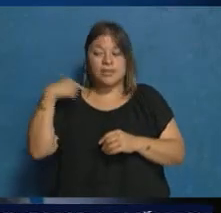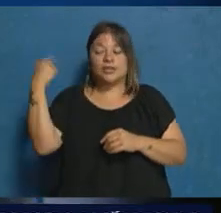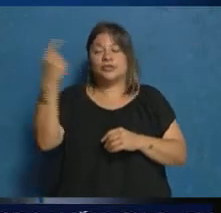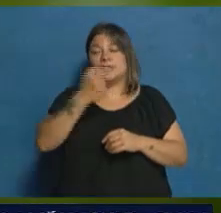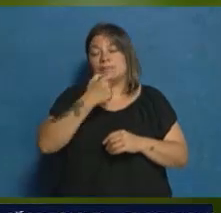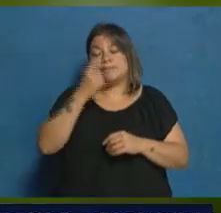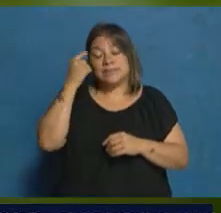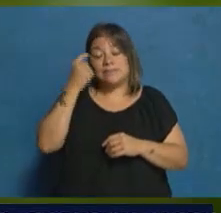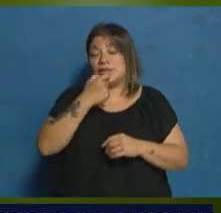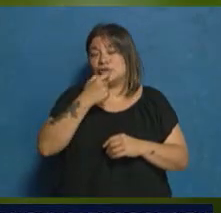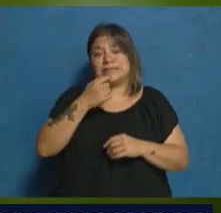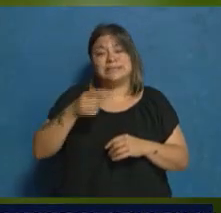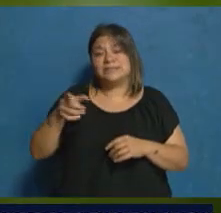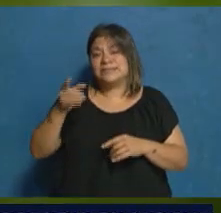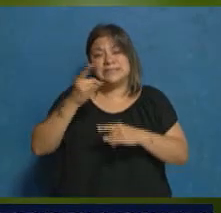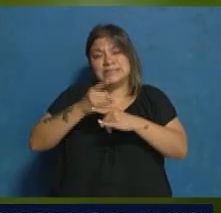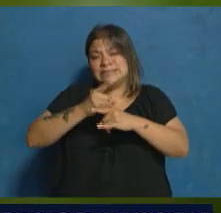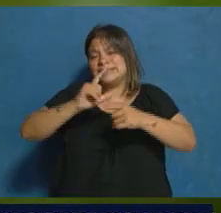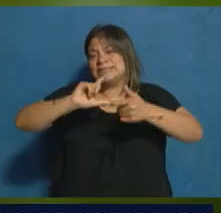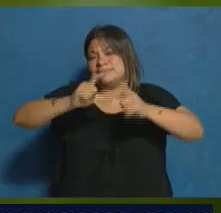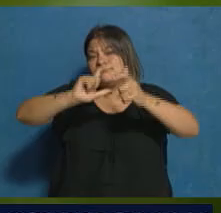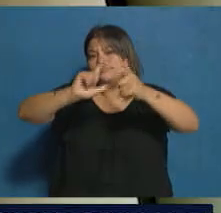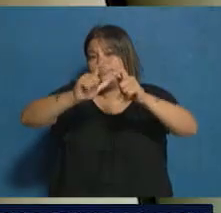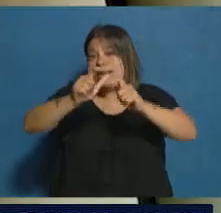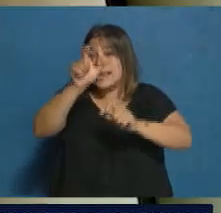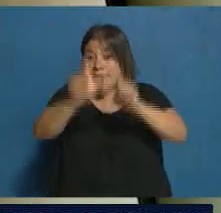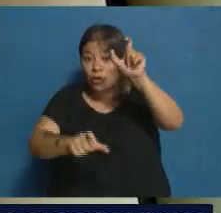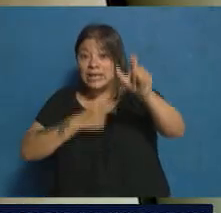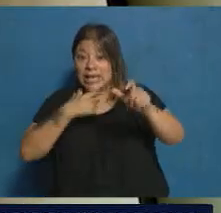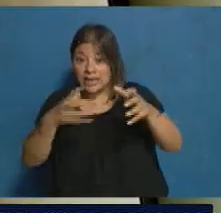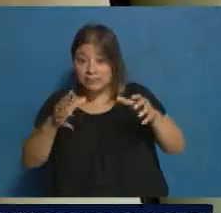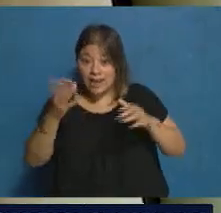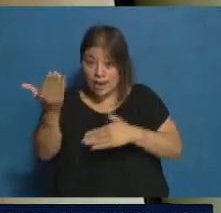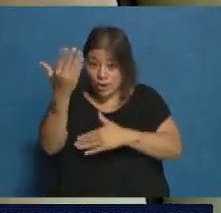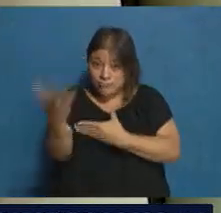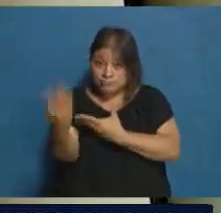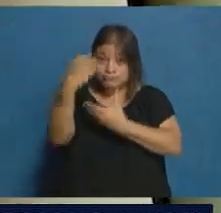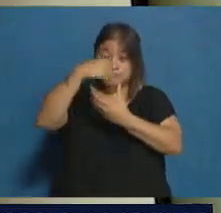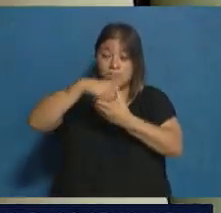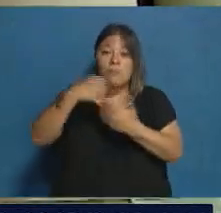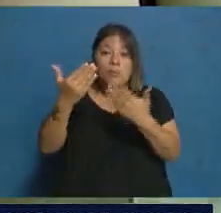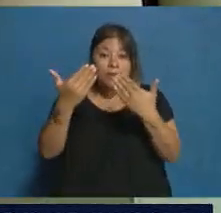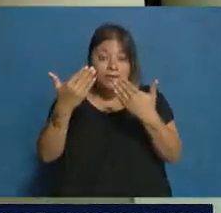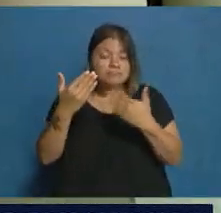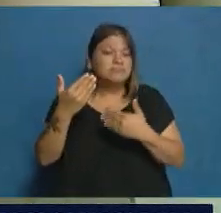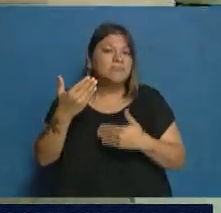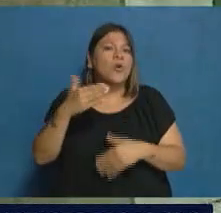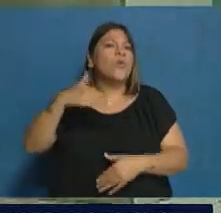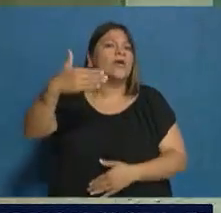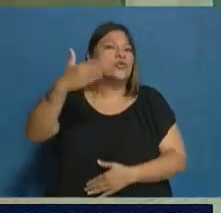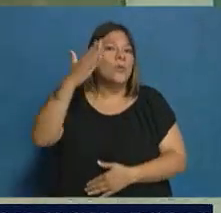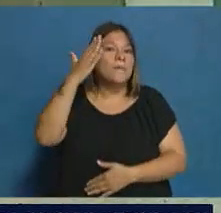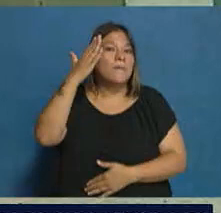vida innovadora. Quienes quieran participar del Encuentro de Transformación Creativa podrán hacerlo el próximo 29 de marzo en el